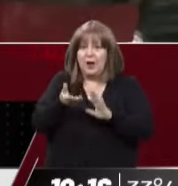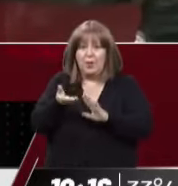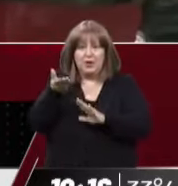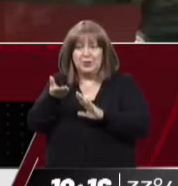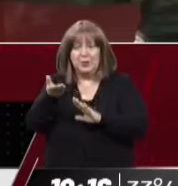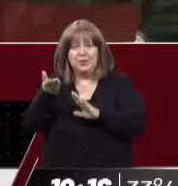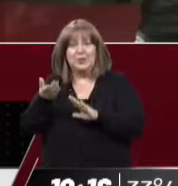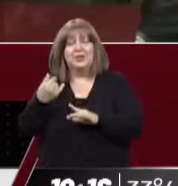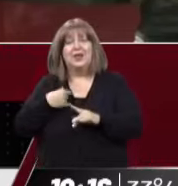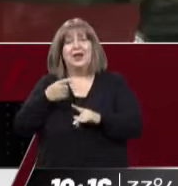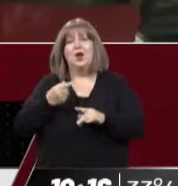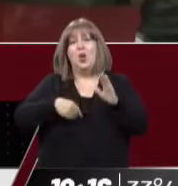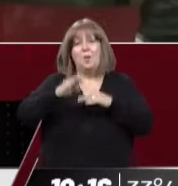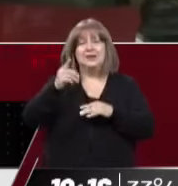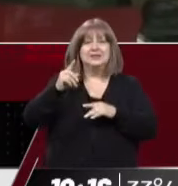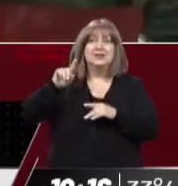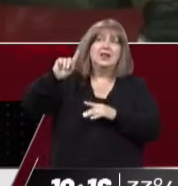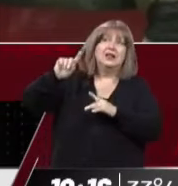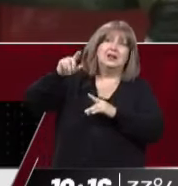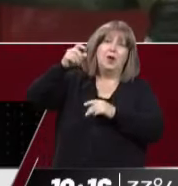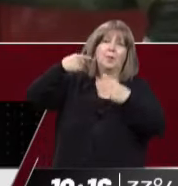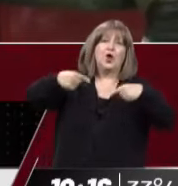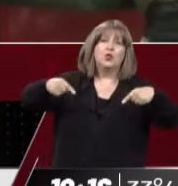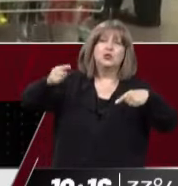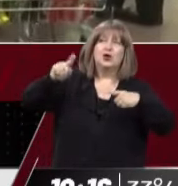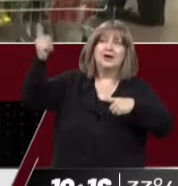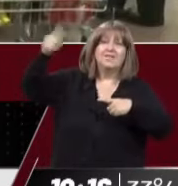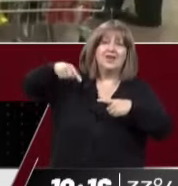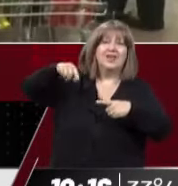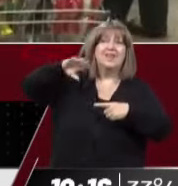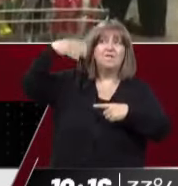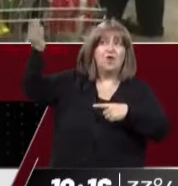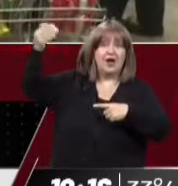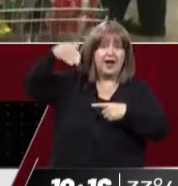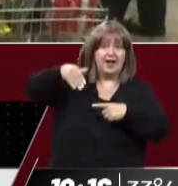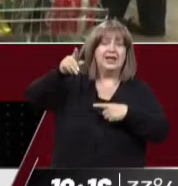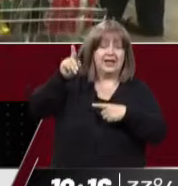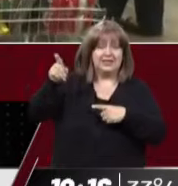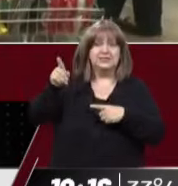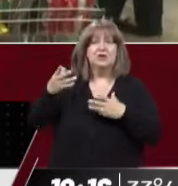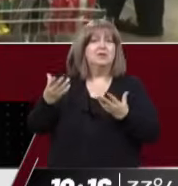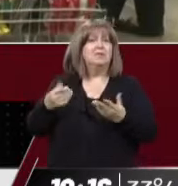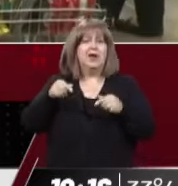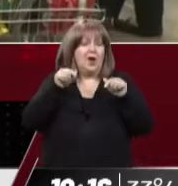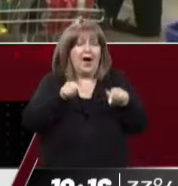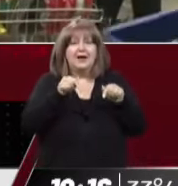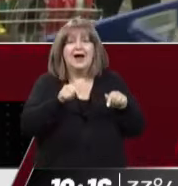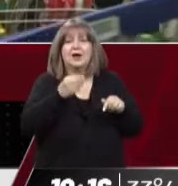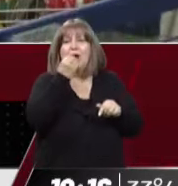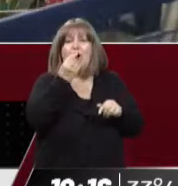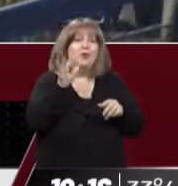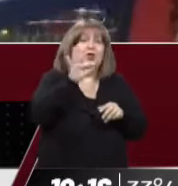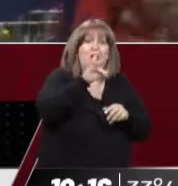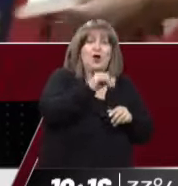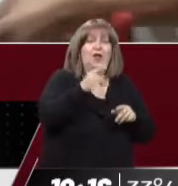dije anteriormente, fueron los productos importados, porque bueno, que no se sabía si se podían importar y no, bueno. ¿Y en lo común, en lo que come la gente de